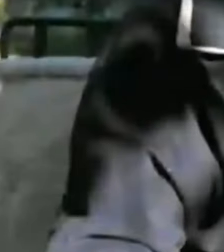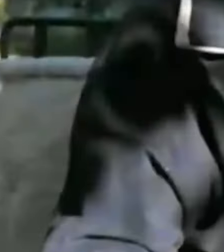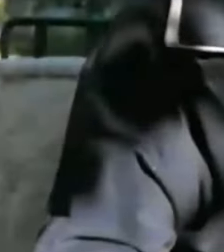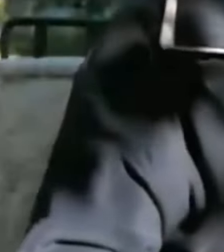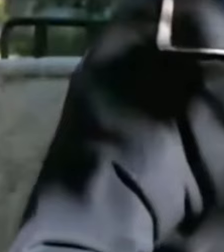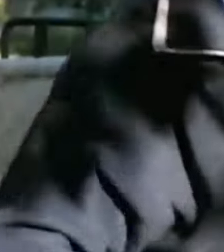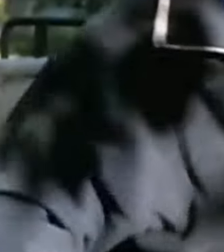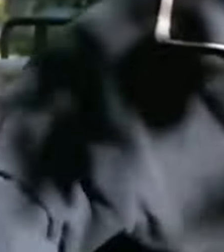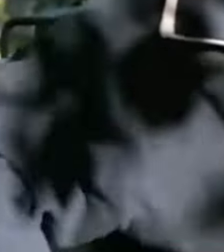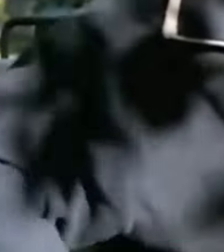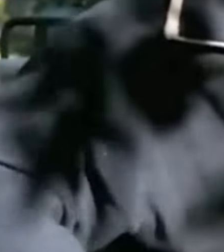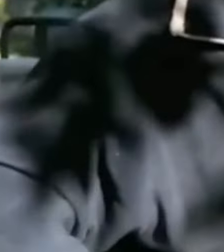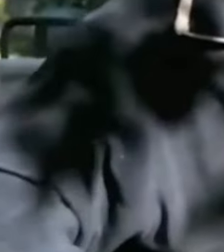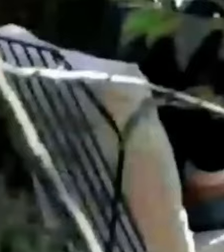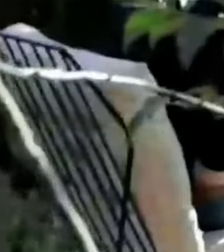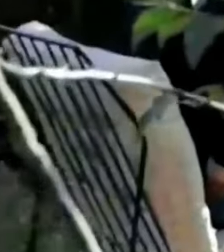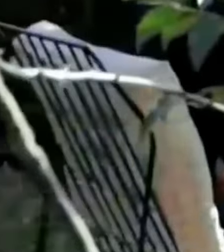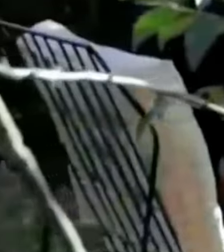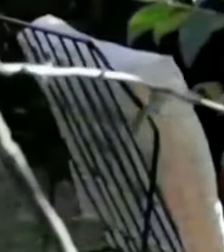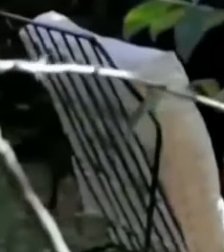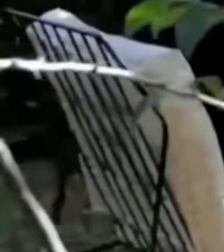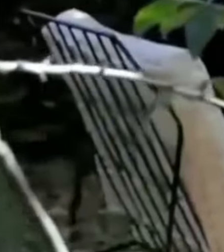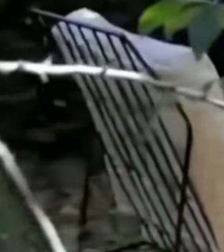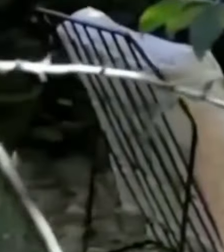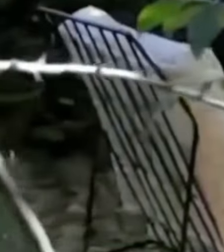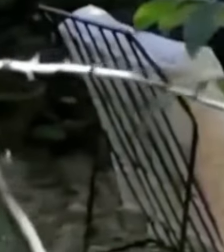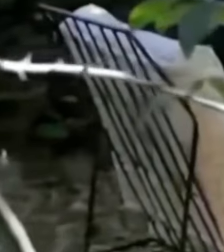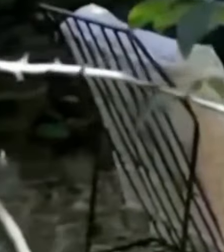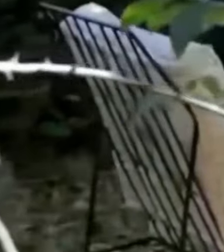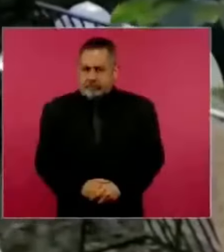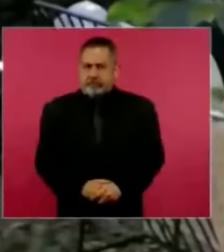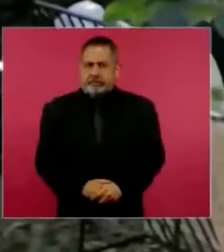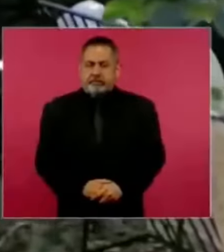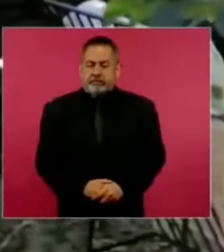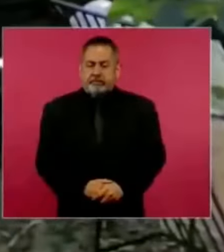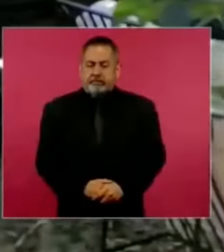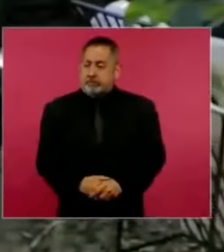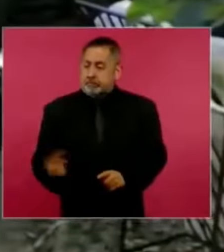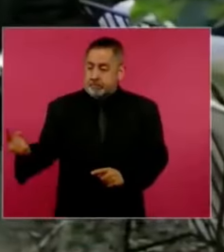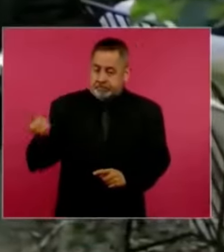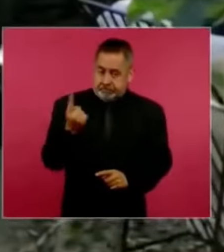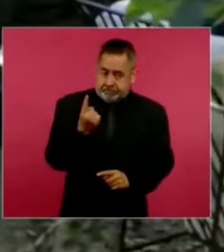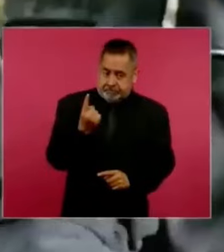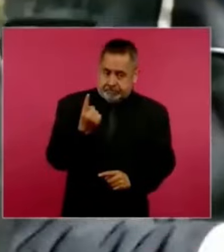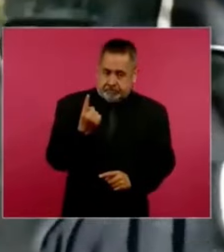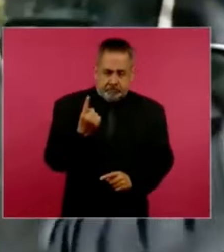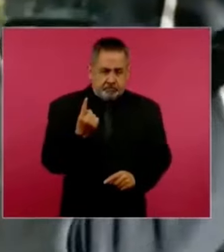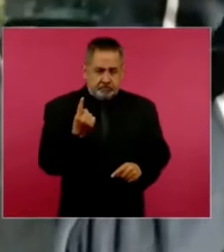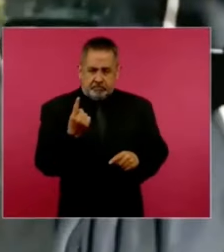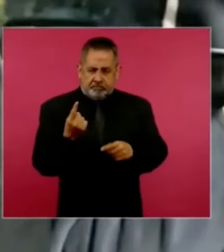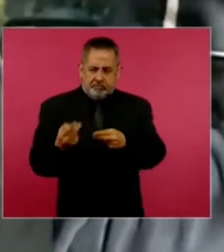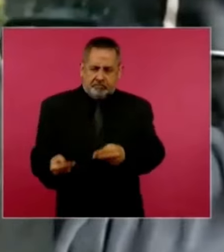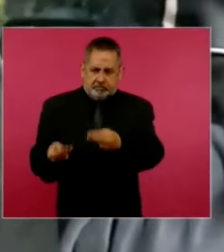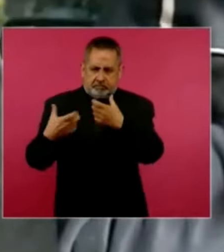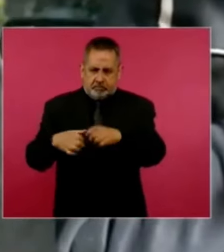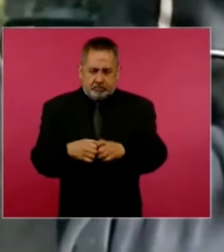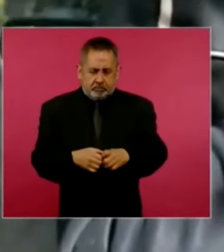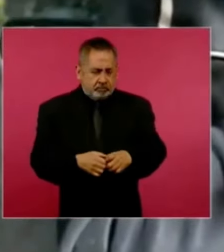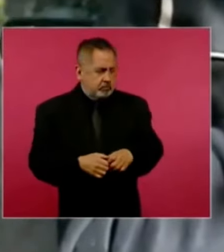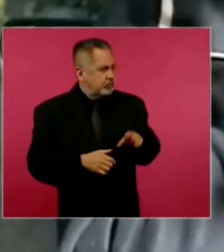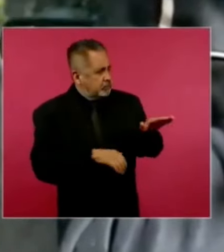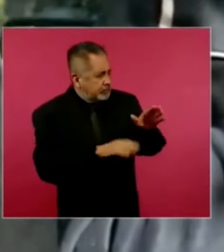Los empresarios, cuando venían a hablar, les hablaba y siempre les dije. Si yo me entero que a ustedes